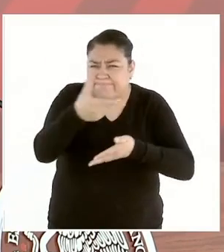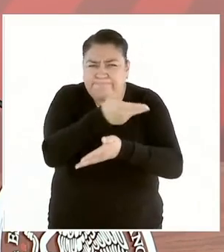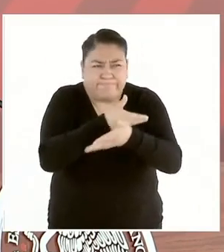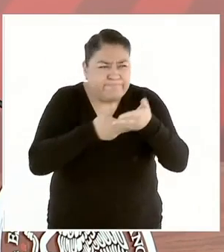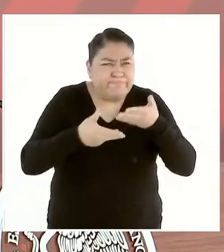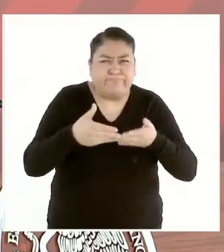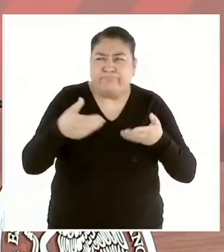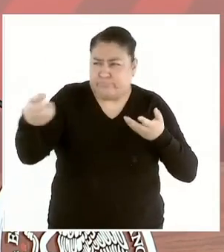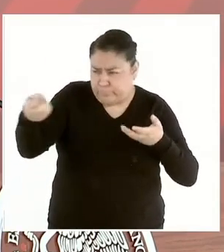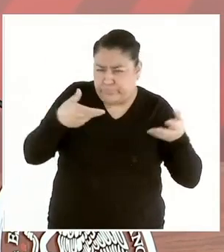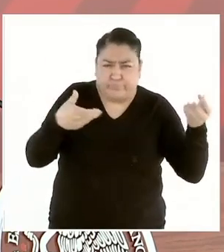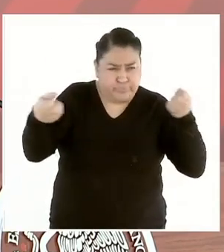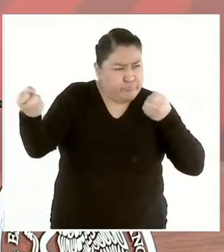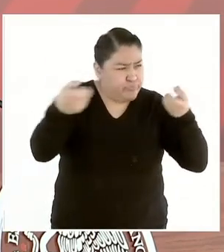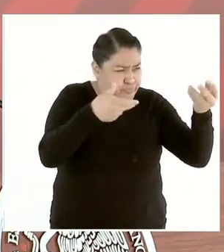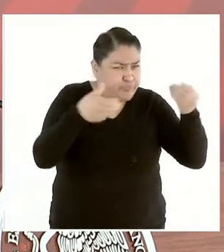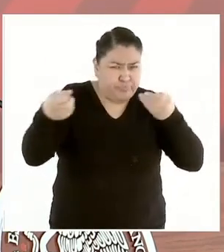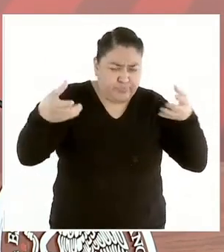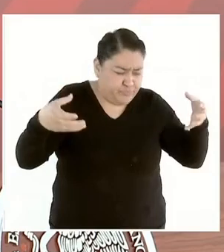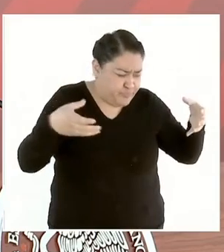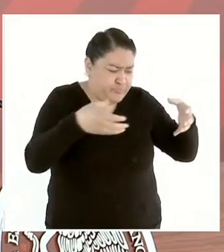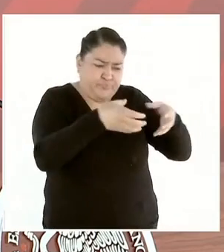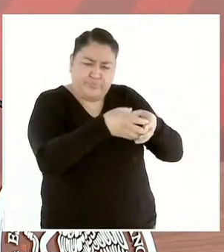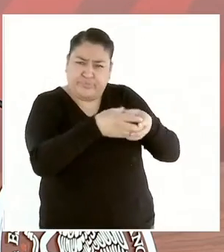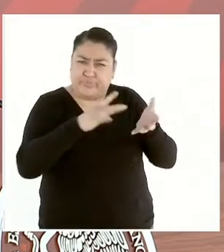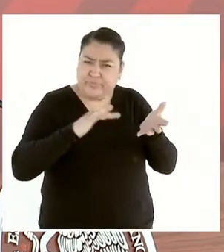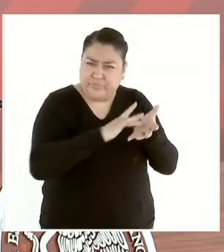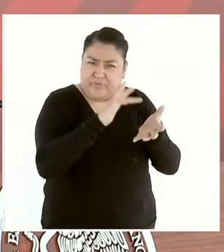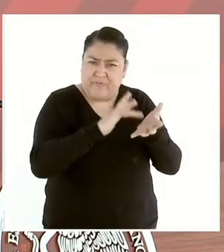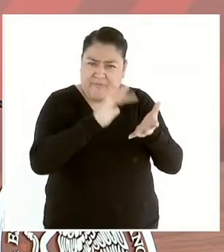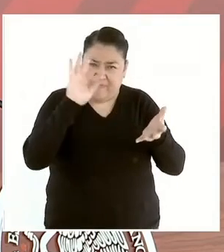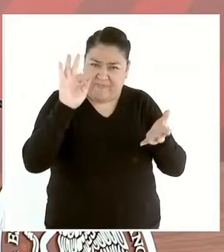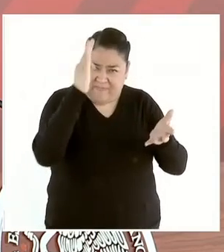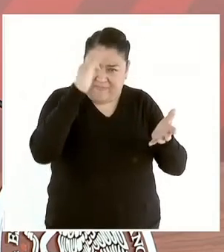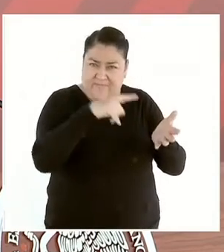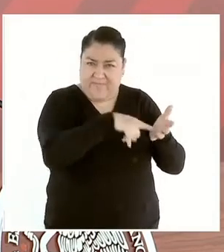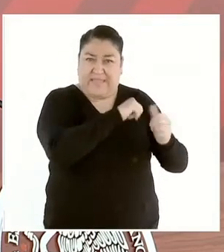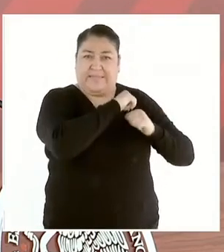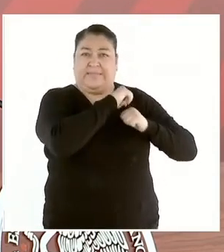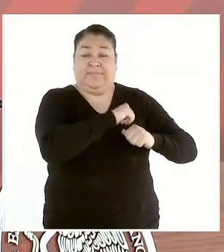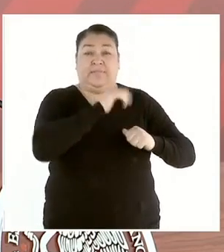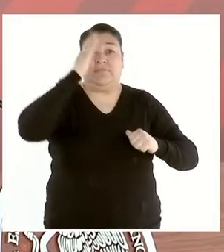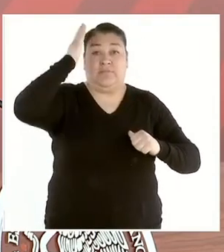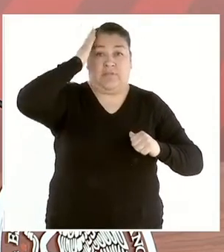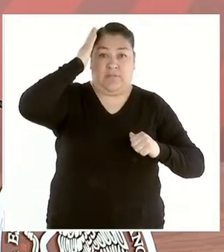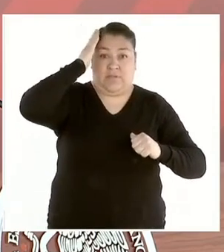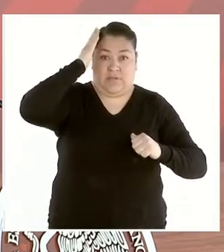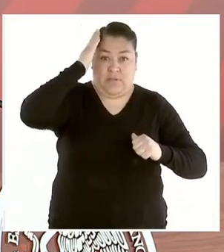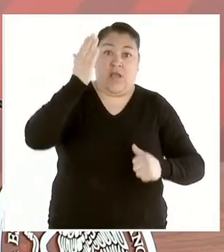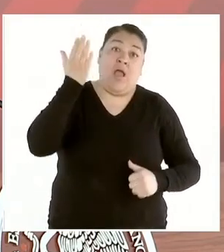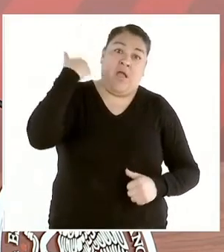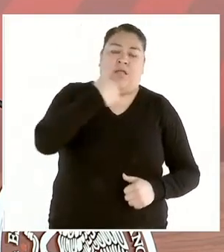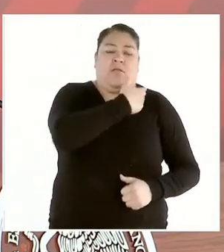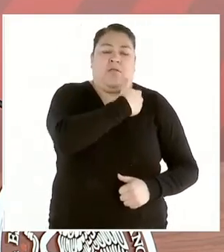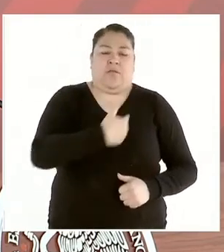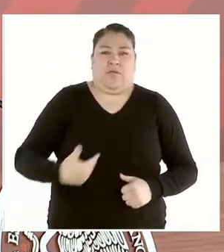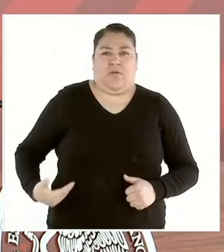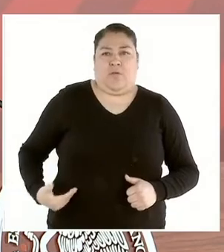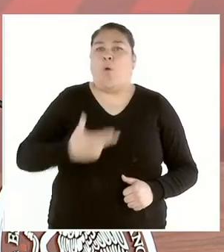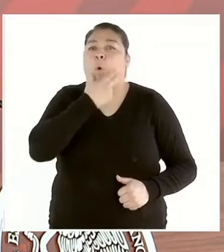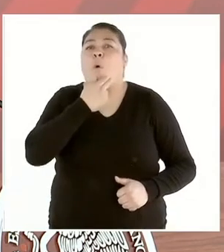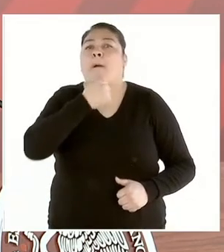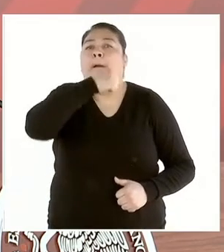con la administración central encabezada por el presidente benito